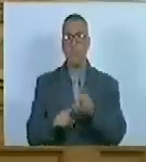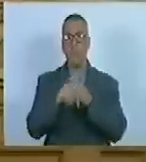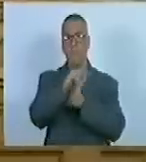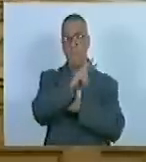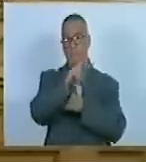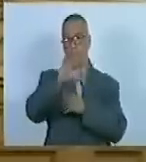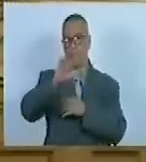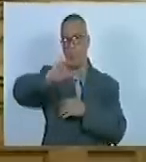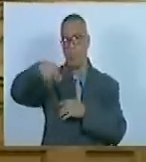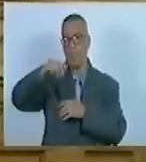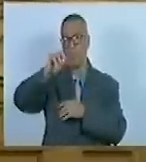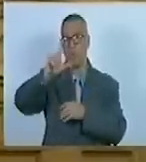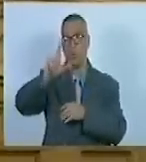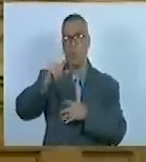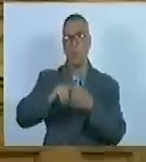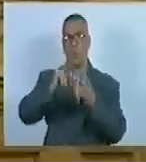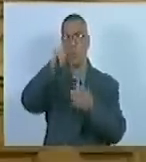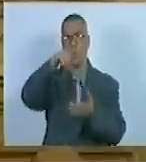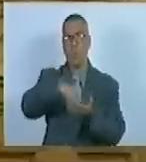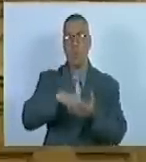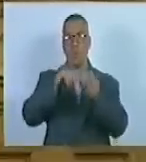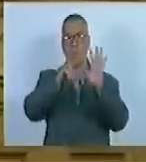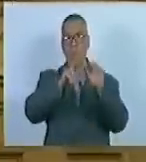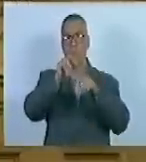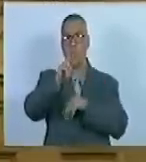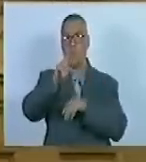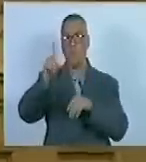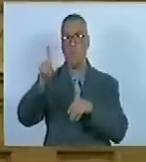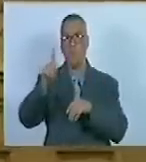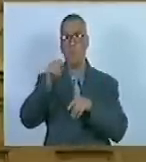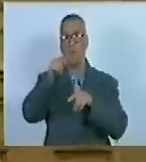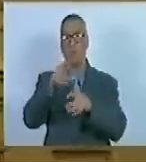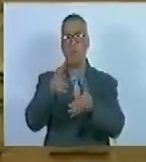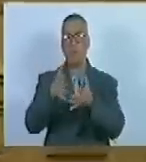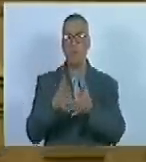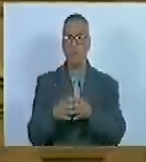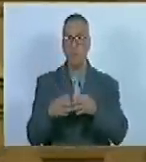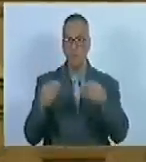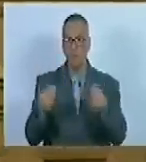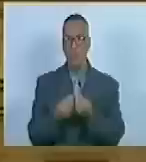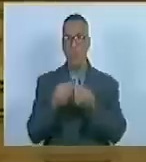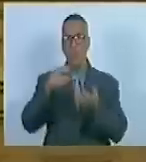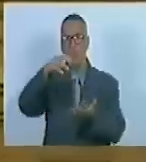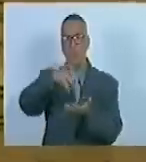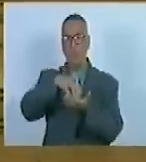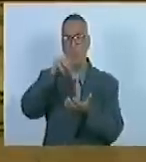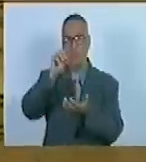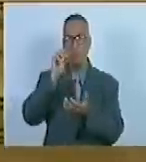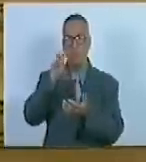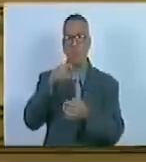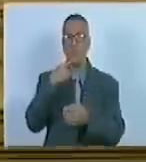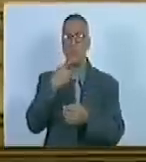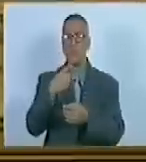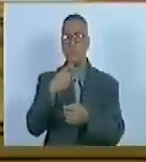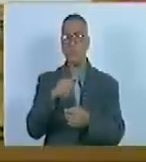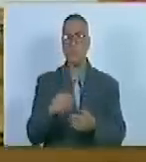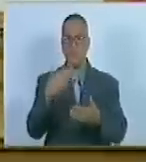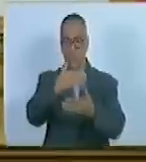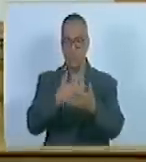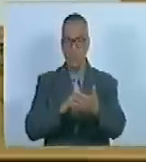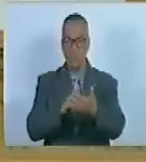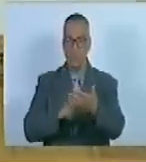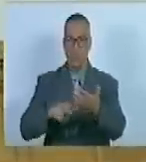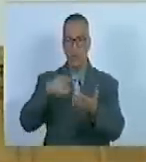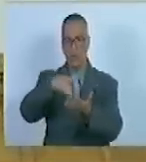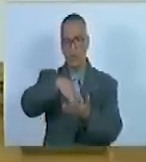de junio de 1821 le enviara al Congreso. Y a decir de este parte de